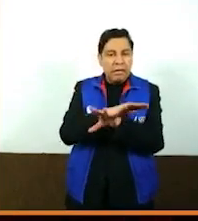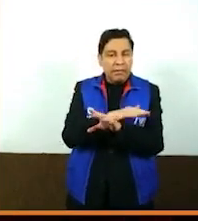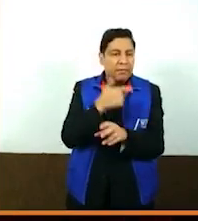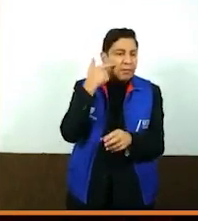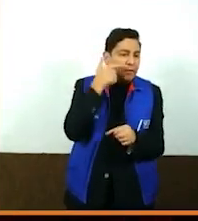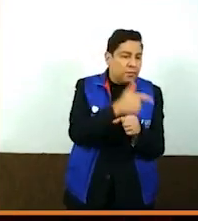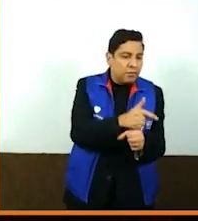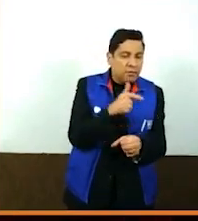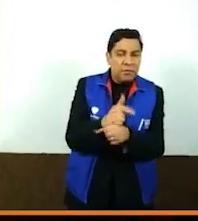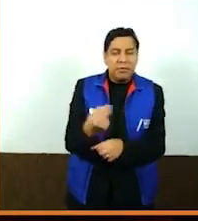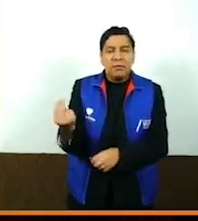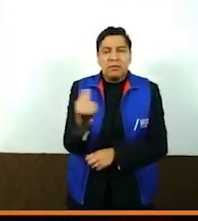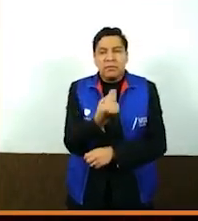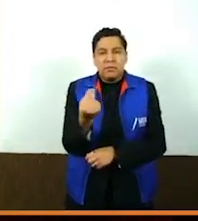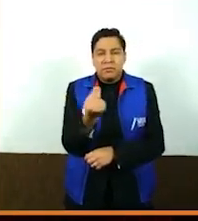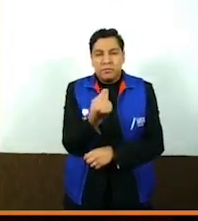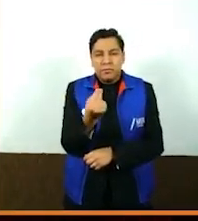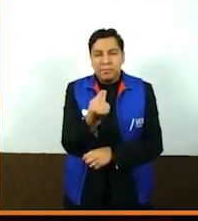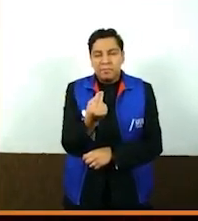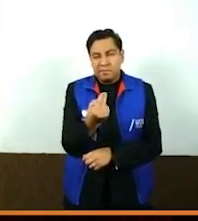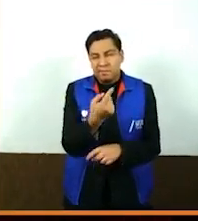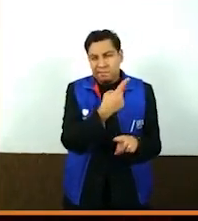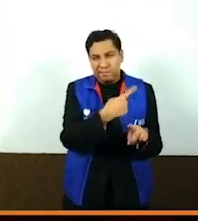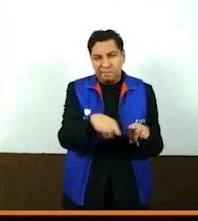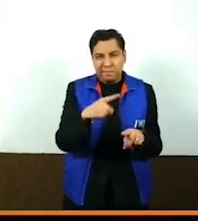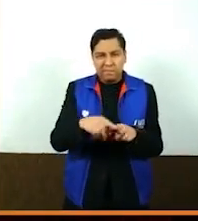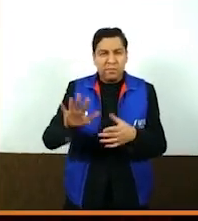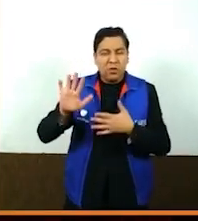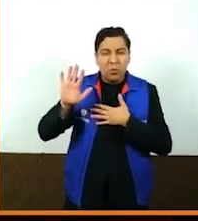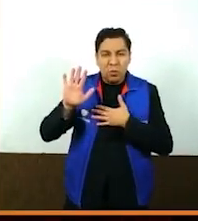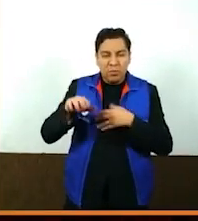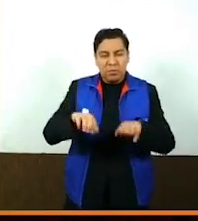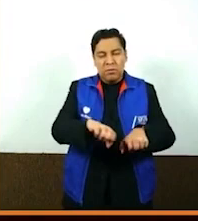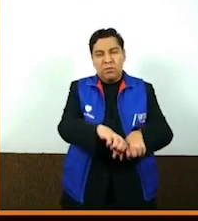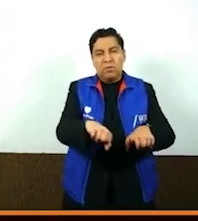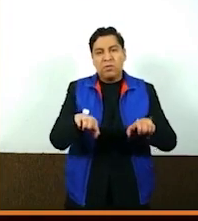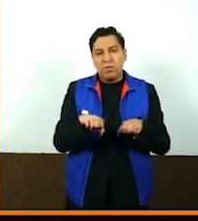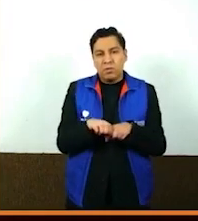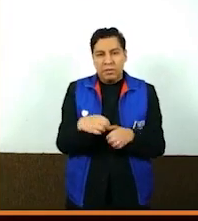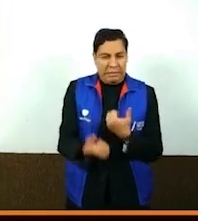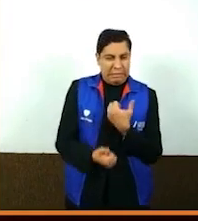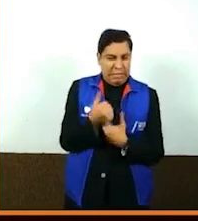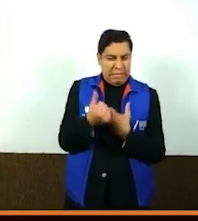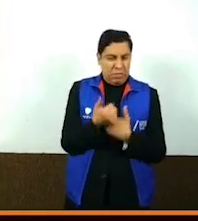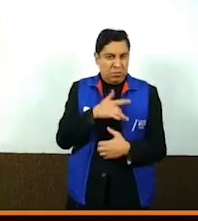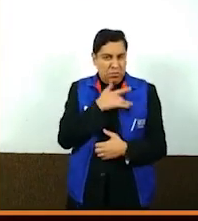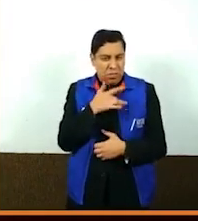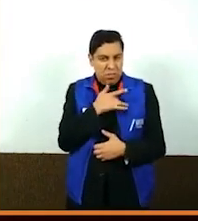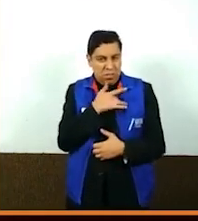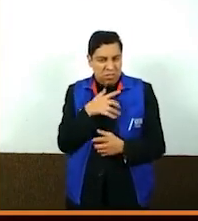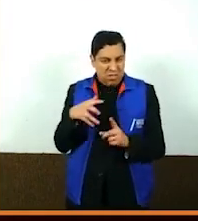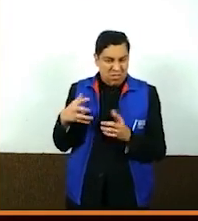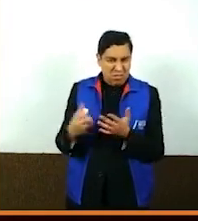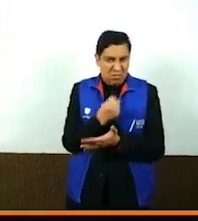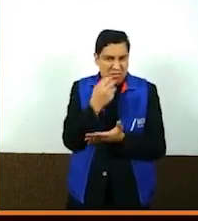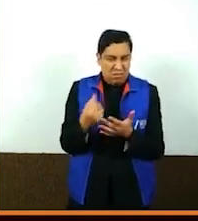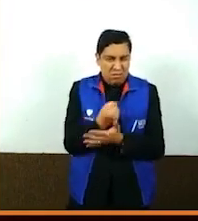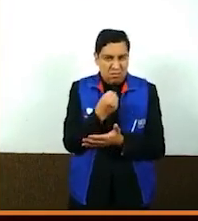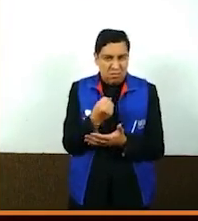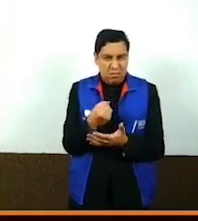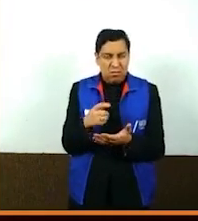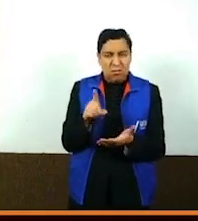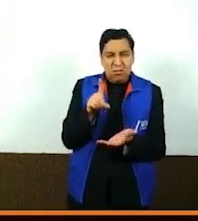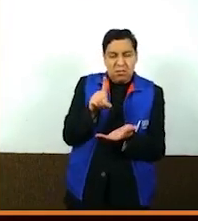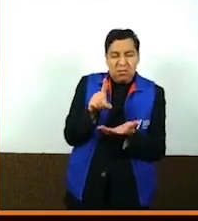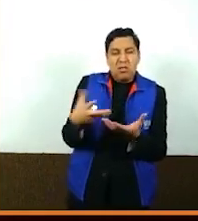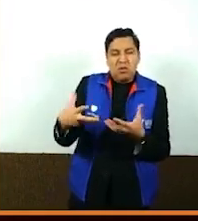de necesidades, compromiso de equipo, sentido de reto, sentido de diversidad, perspectiva